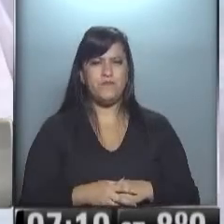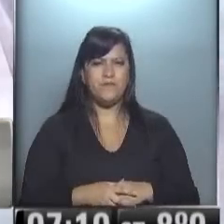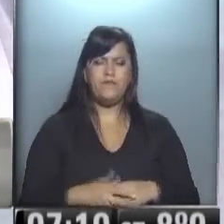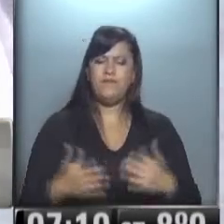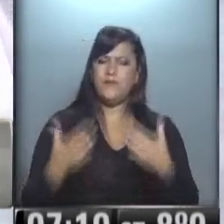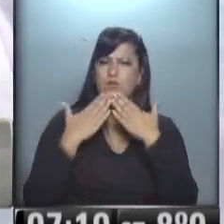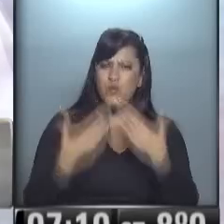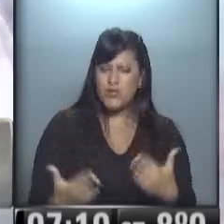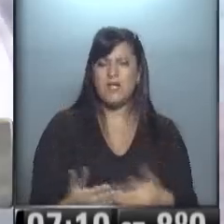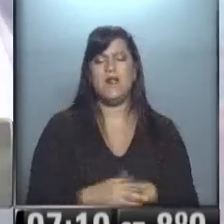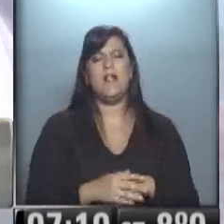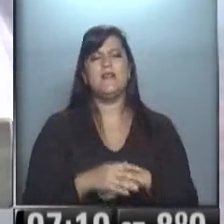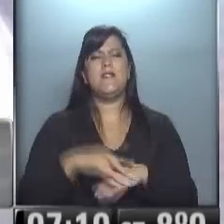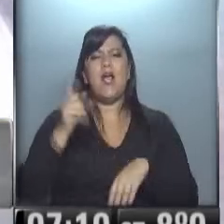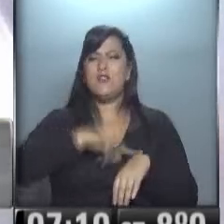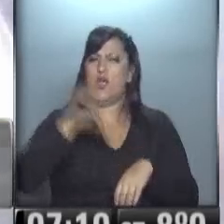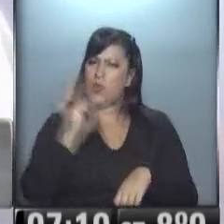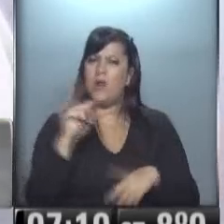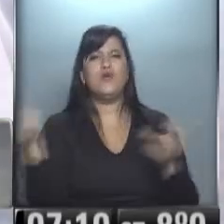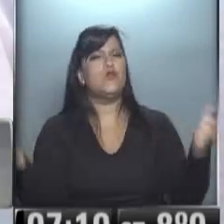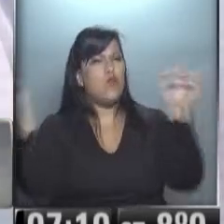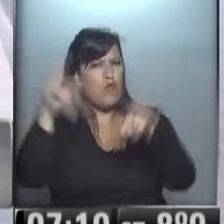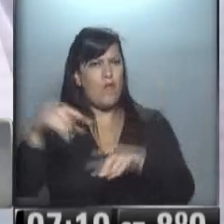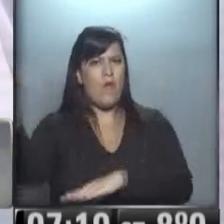Muchísimas gracias, Ariel. Volvemos con vos cuando lo requieras